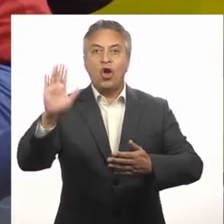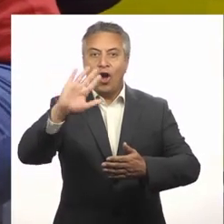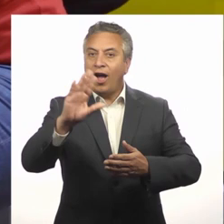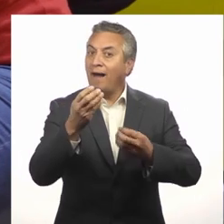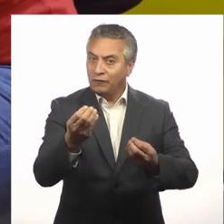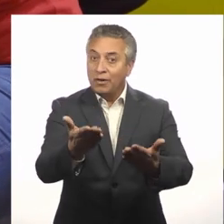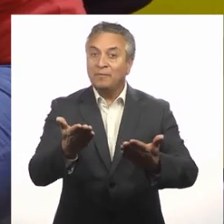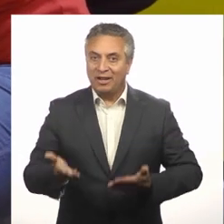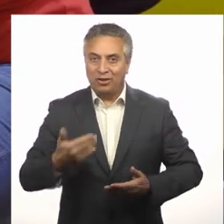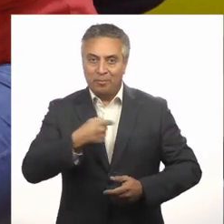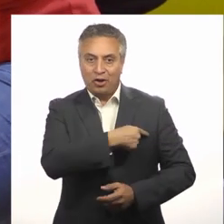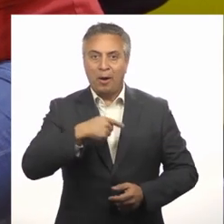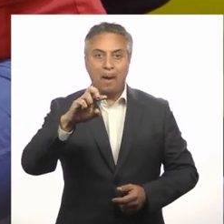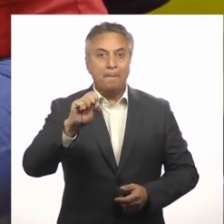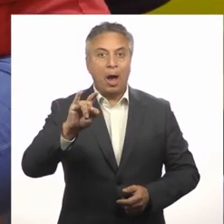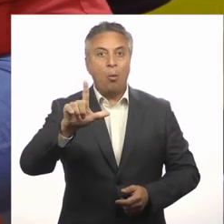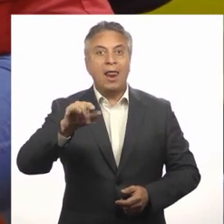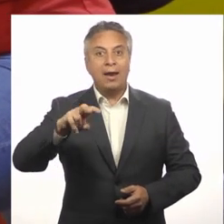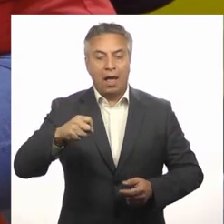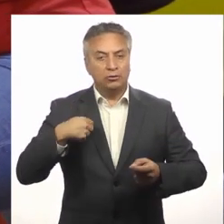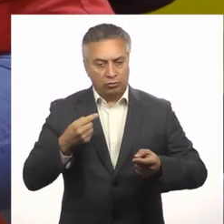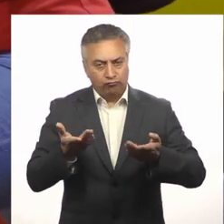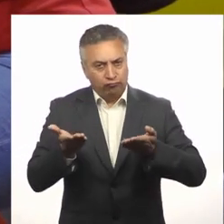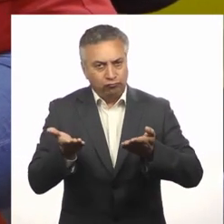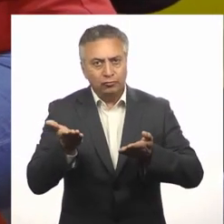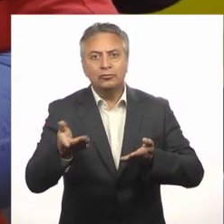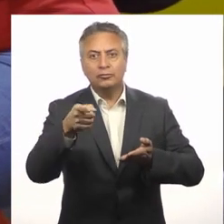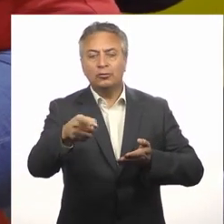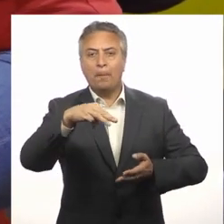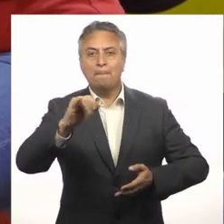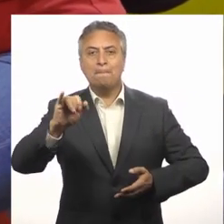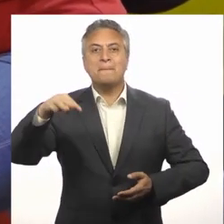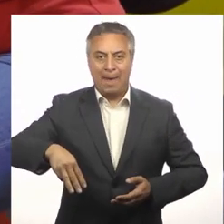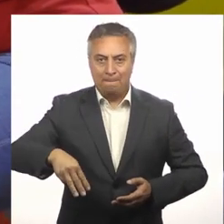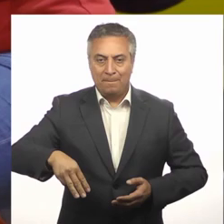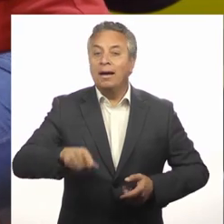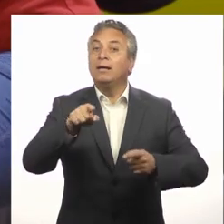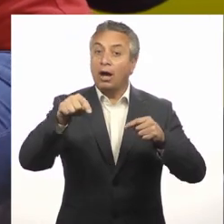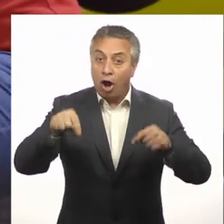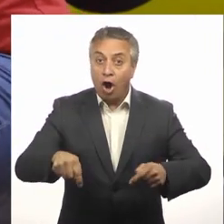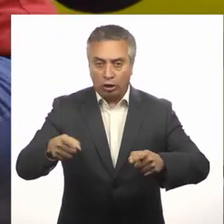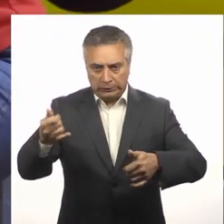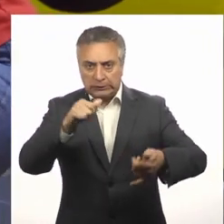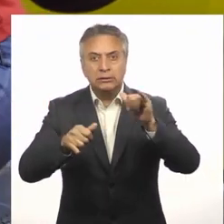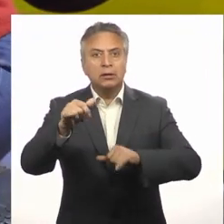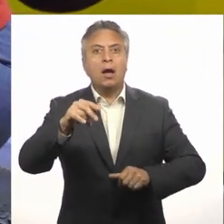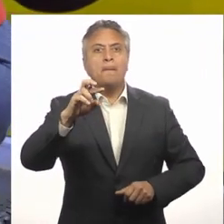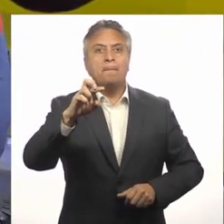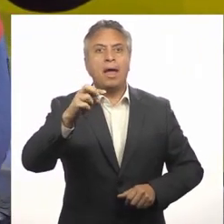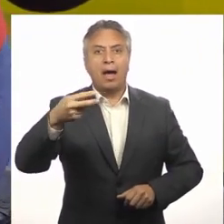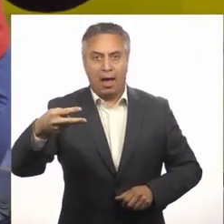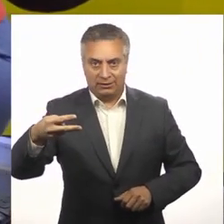Bienvenidos, mi nombre es Paulina Alarcón y soy facilitadora del Museo Interactivo Mirador. Hoy vamos a experimentar con el pH.